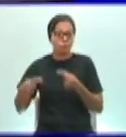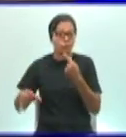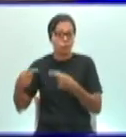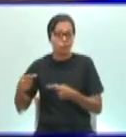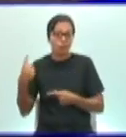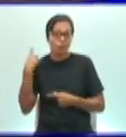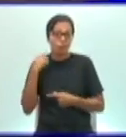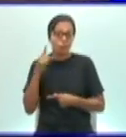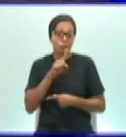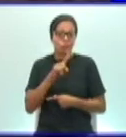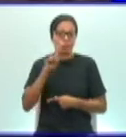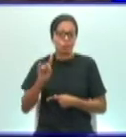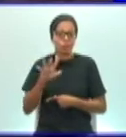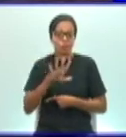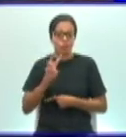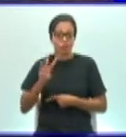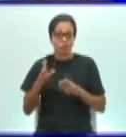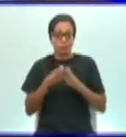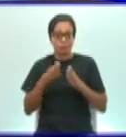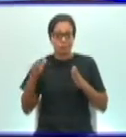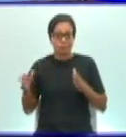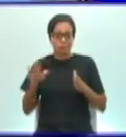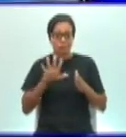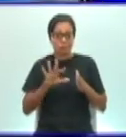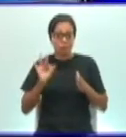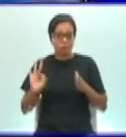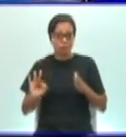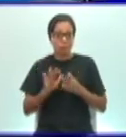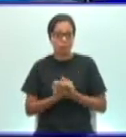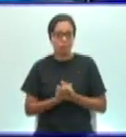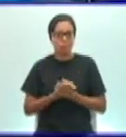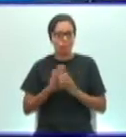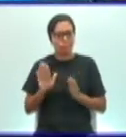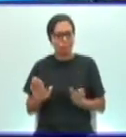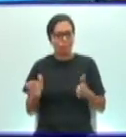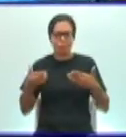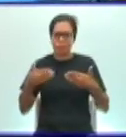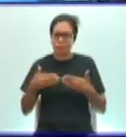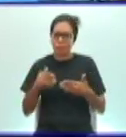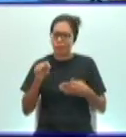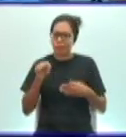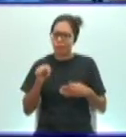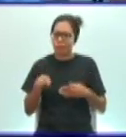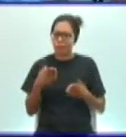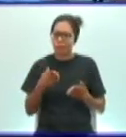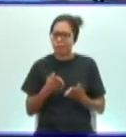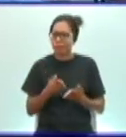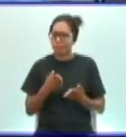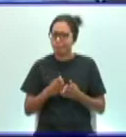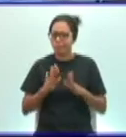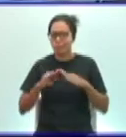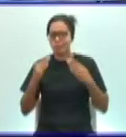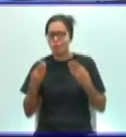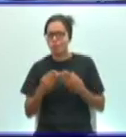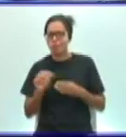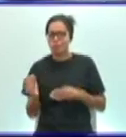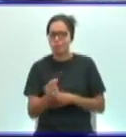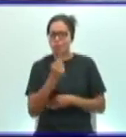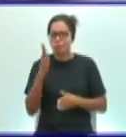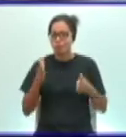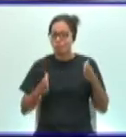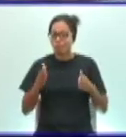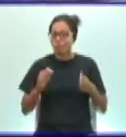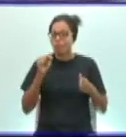1953 a 1958, y habíamos incluso ya culminado en clases últimas todo lo que tenía que ver con la primera etapa de la revolución, esa